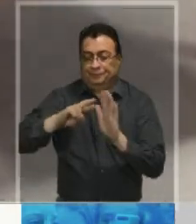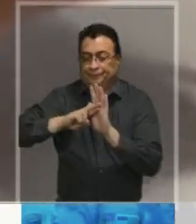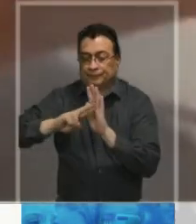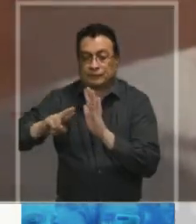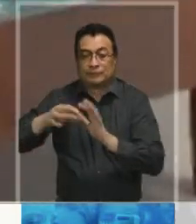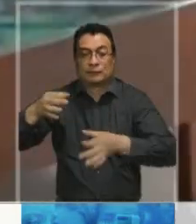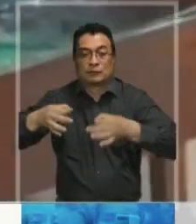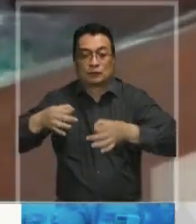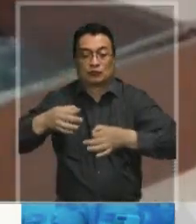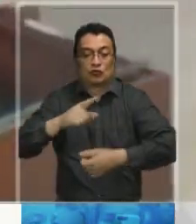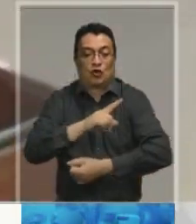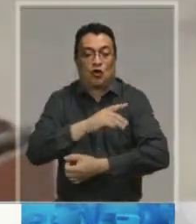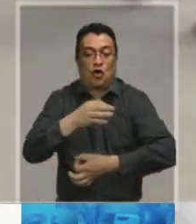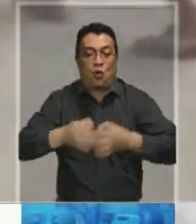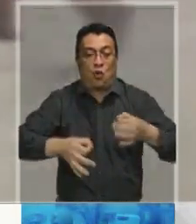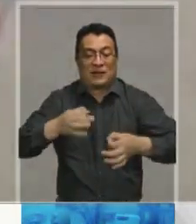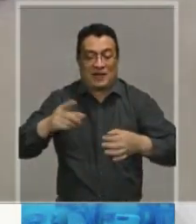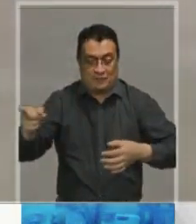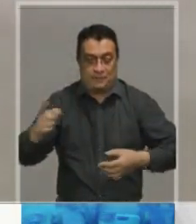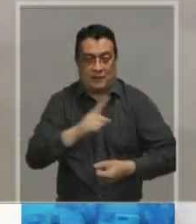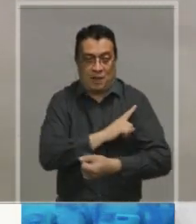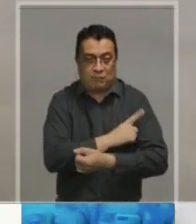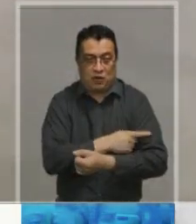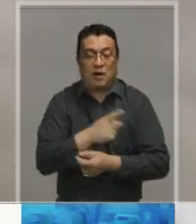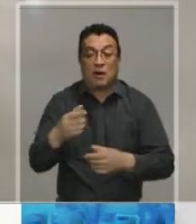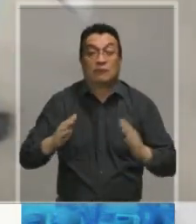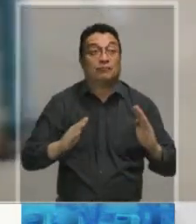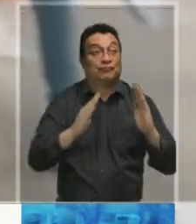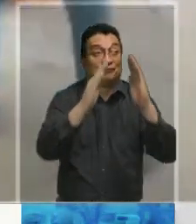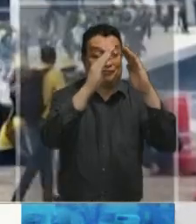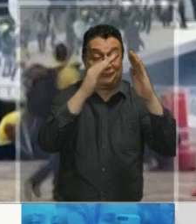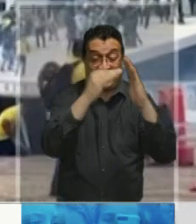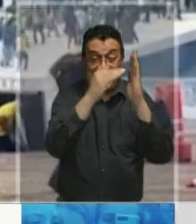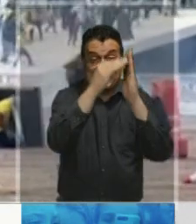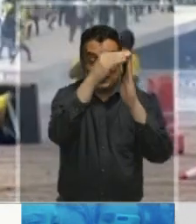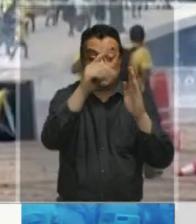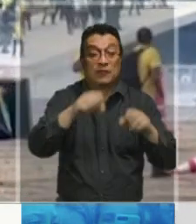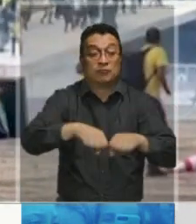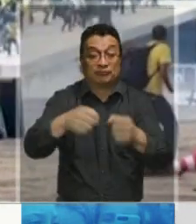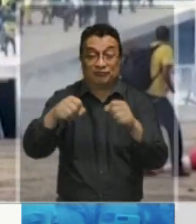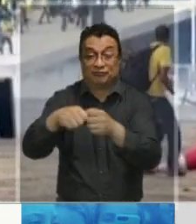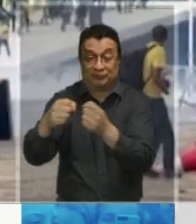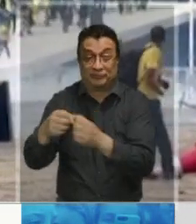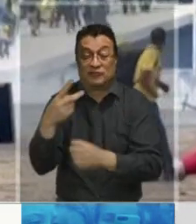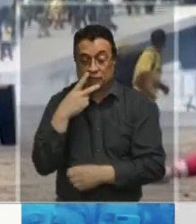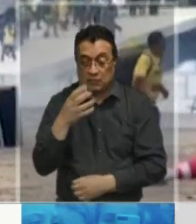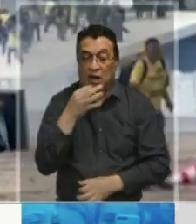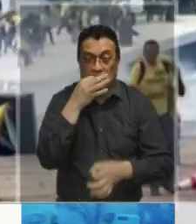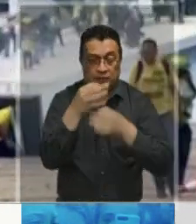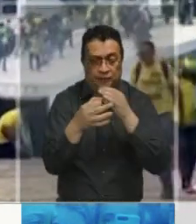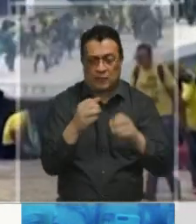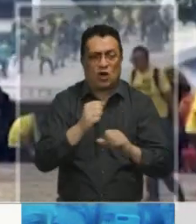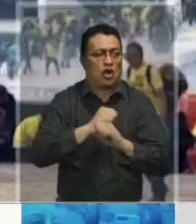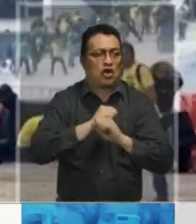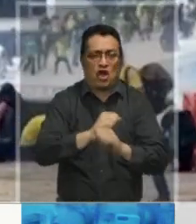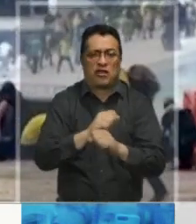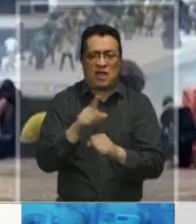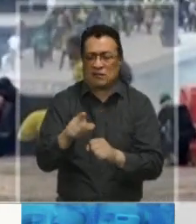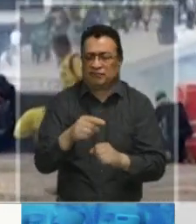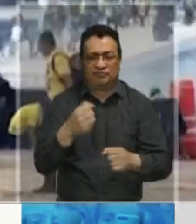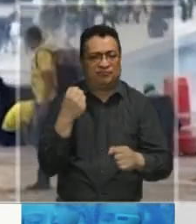diciéndoles todos juntos en el Palacio, ese que fue afectado ayer, el Palacio de Planalto, diciéndoles que están en contra de estos